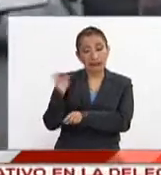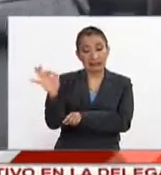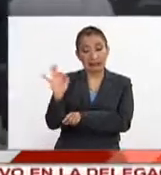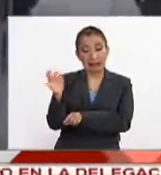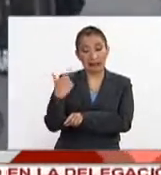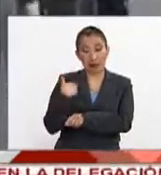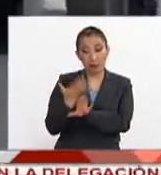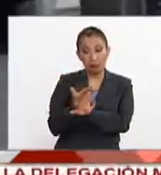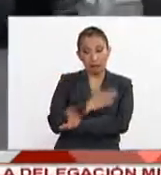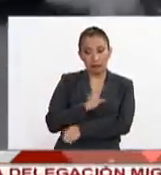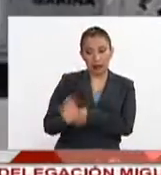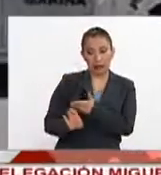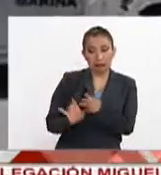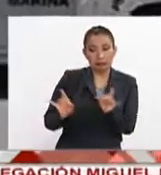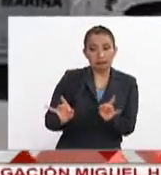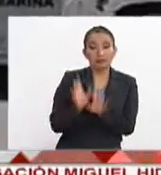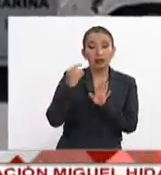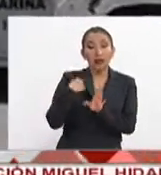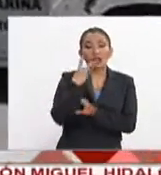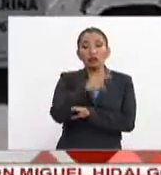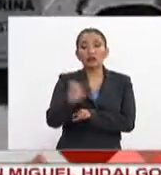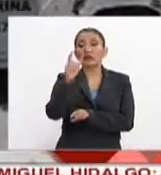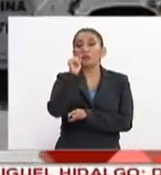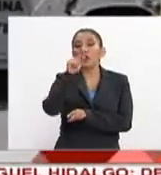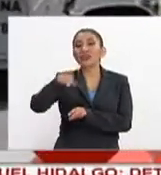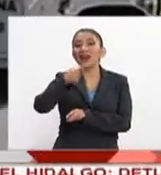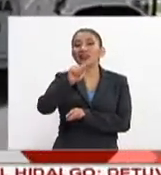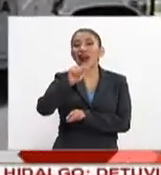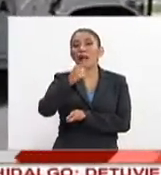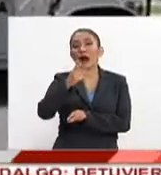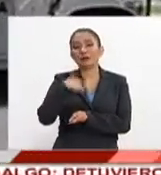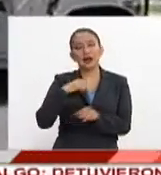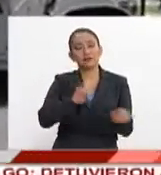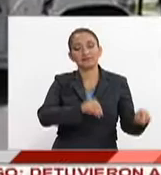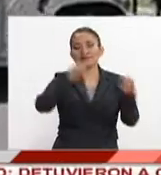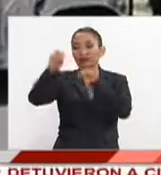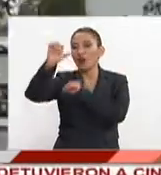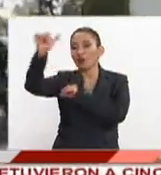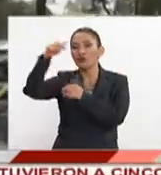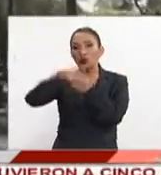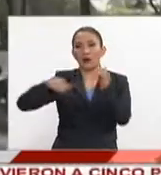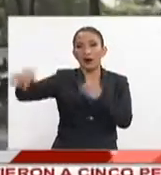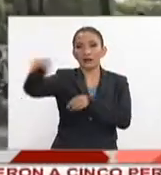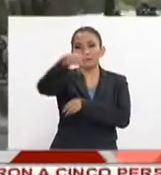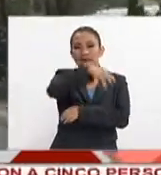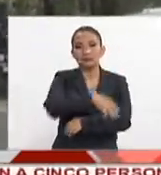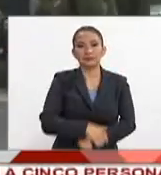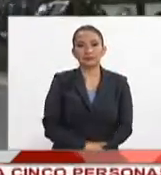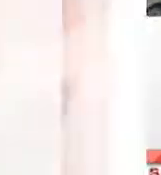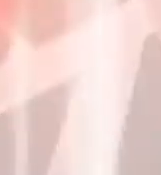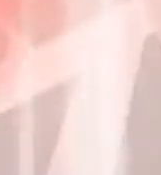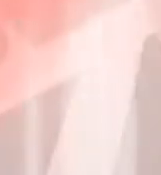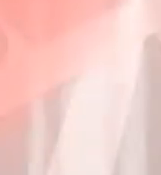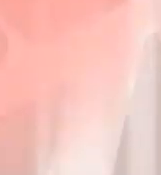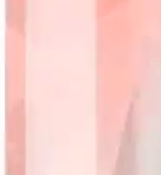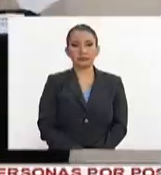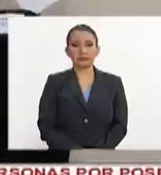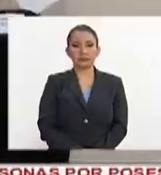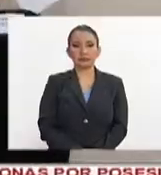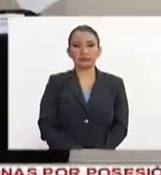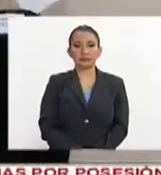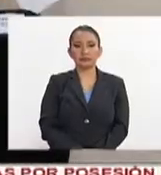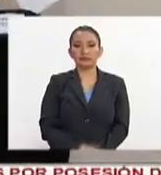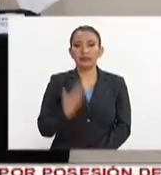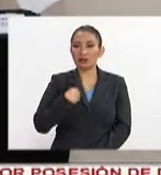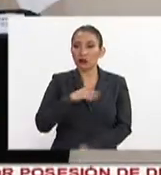que como medida preventiva, más de 200 policías de Tláhuac fueron transferidos a otras demarcaciones.